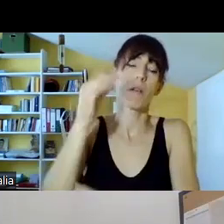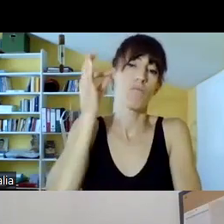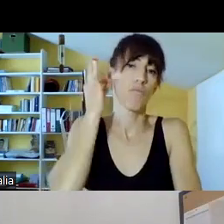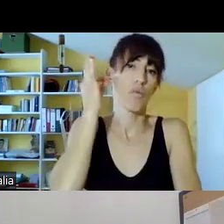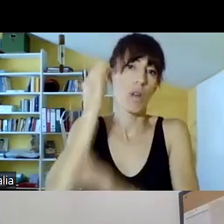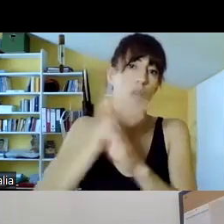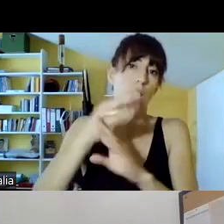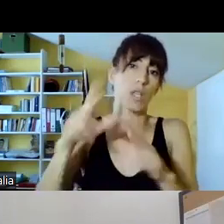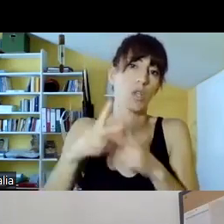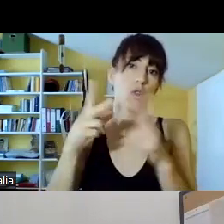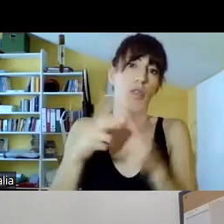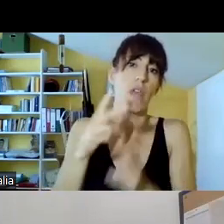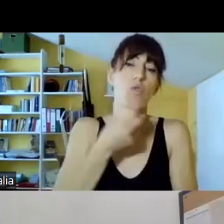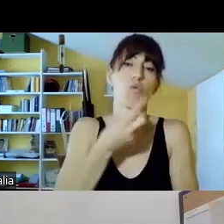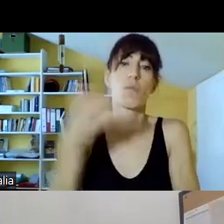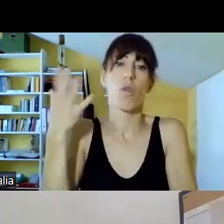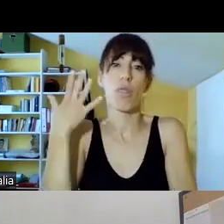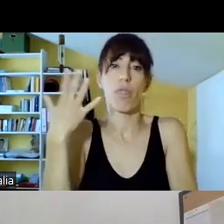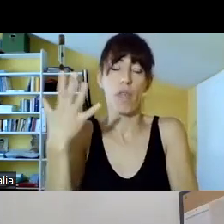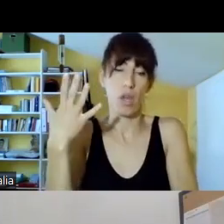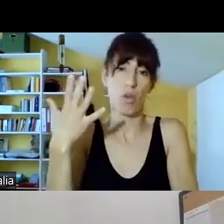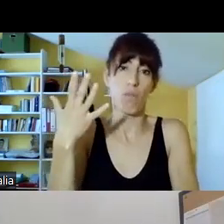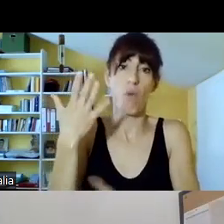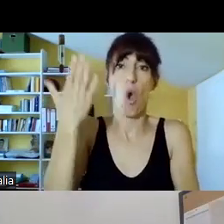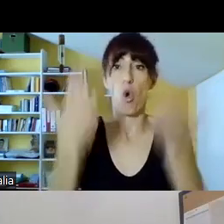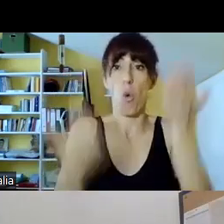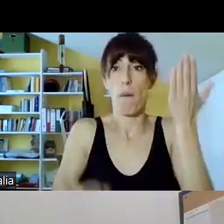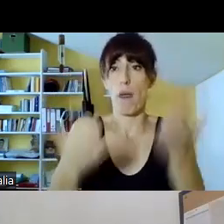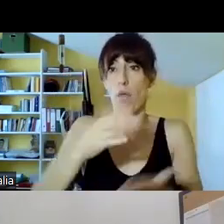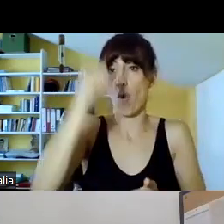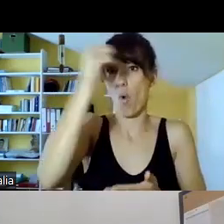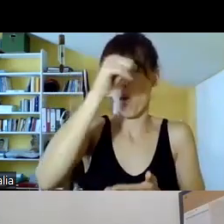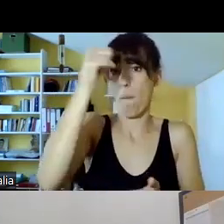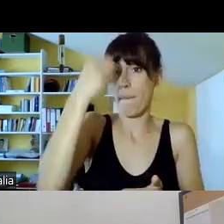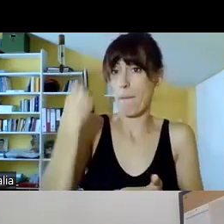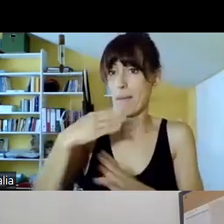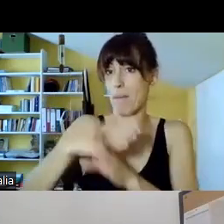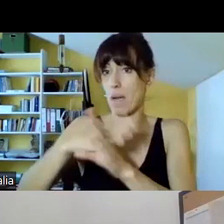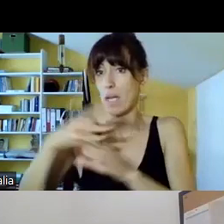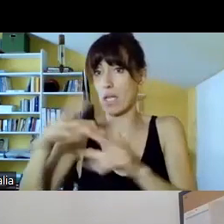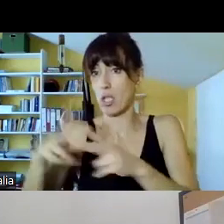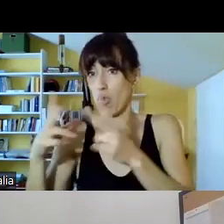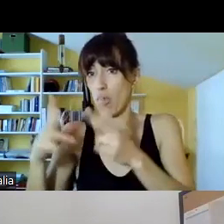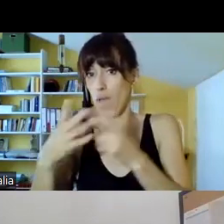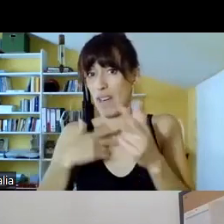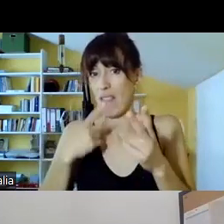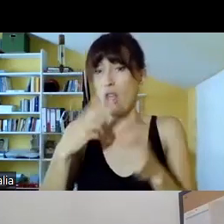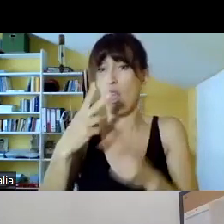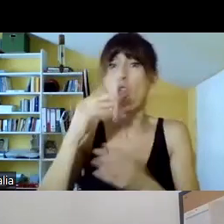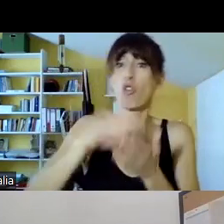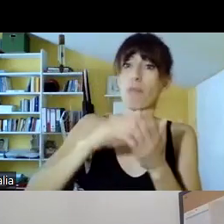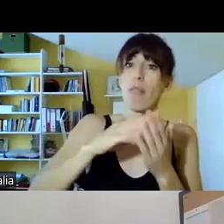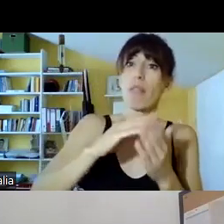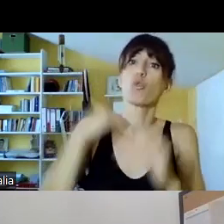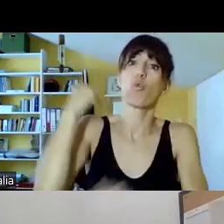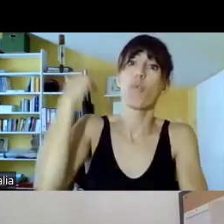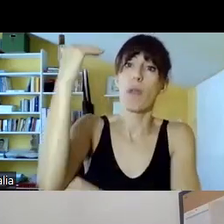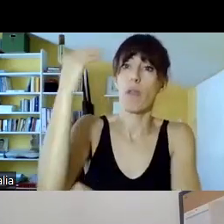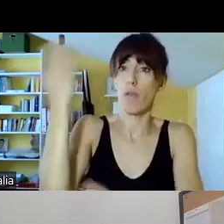clase social 5 en comparación con los hombres de su misma clase social, siendo más de 2 veces superior en el modelo